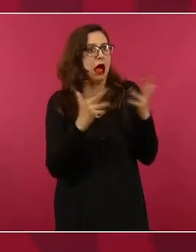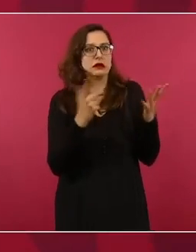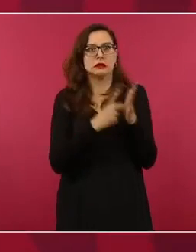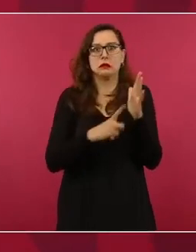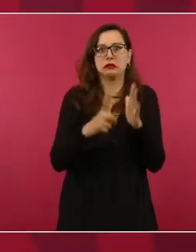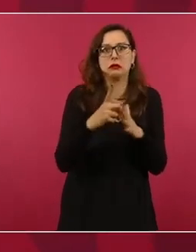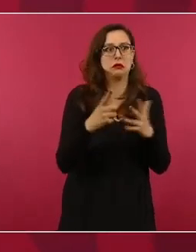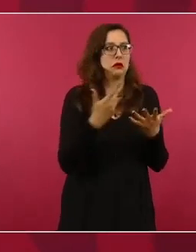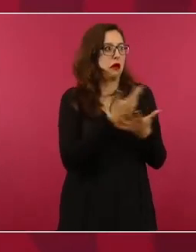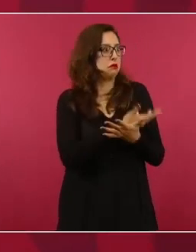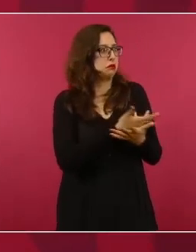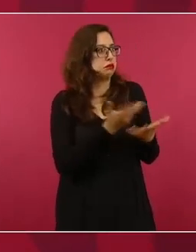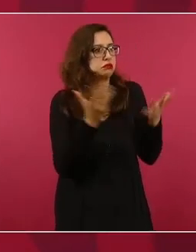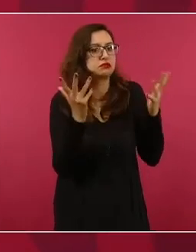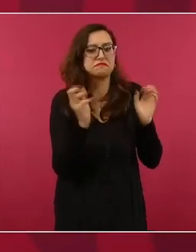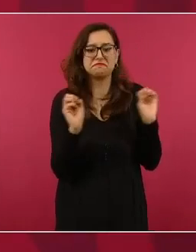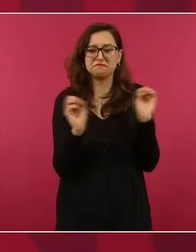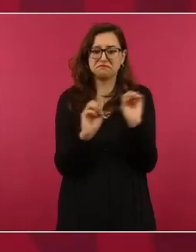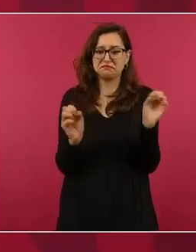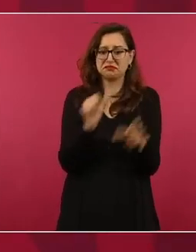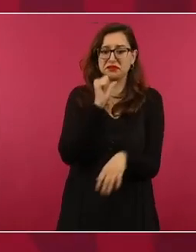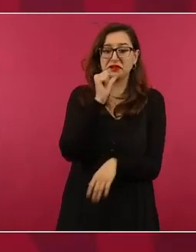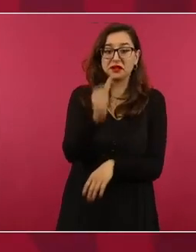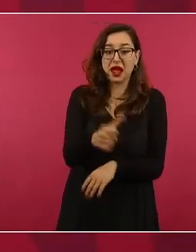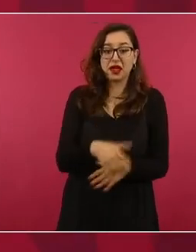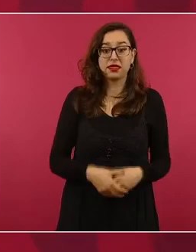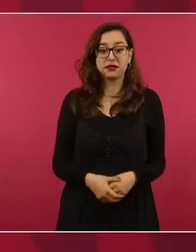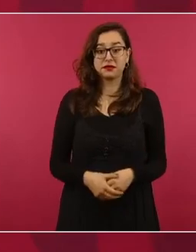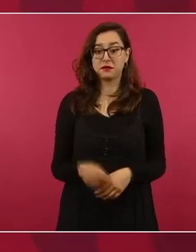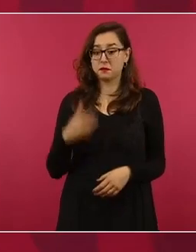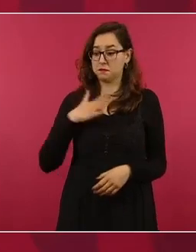Mis ingresos, mi sueldo,